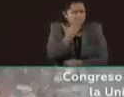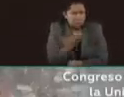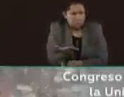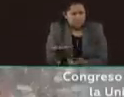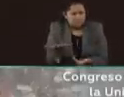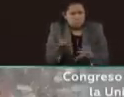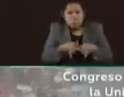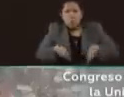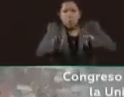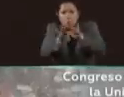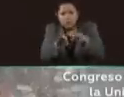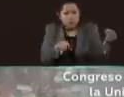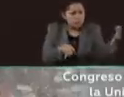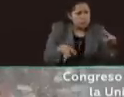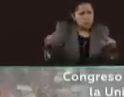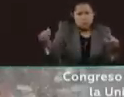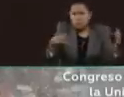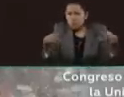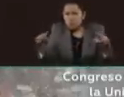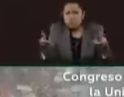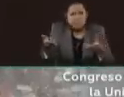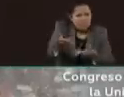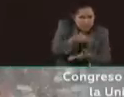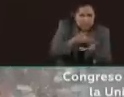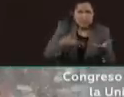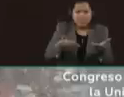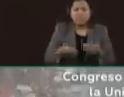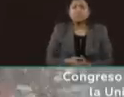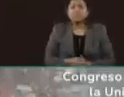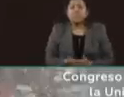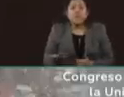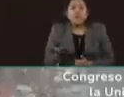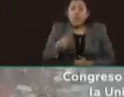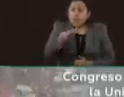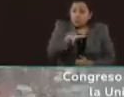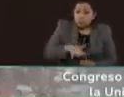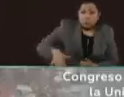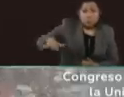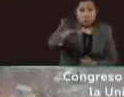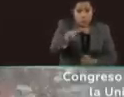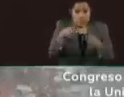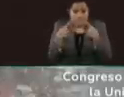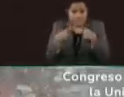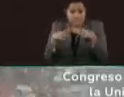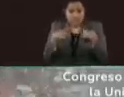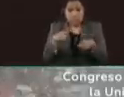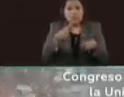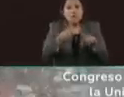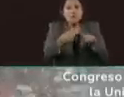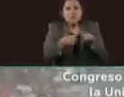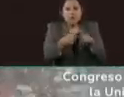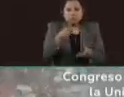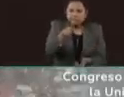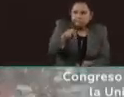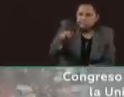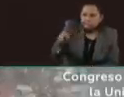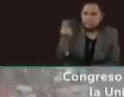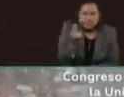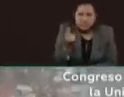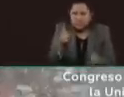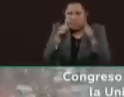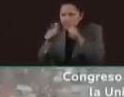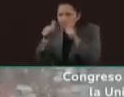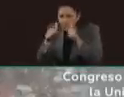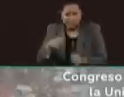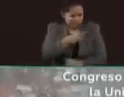Nadie es más sensible a los anhelos democráticos que nuestro movimiento,